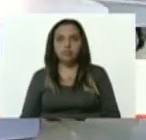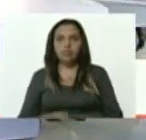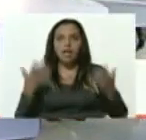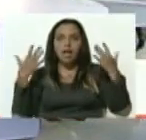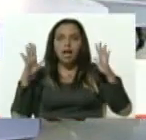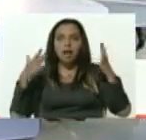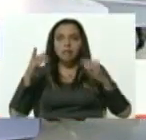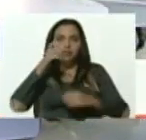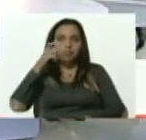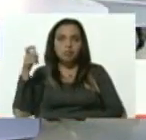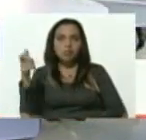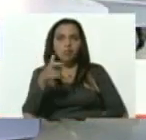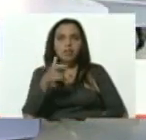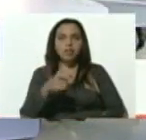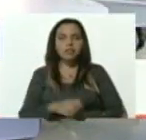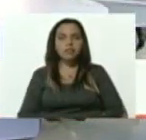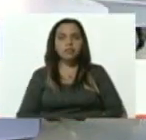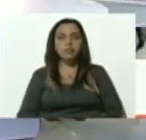del Camaguán.